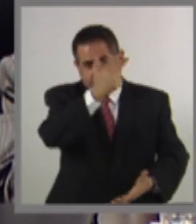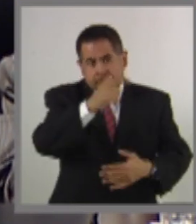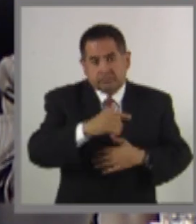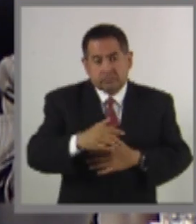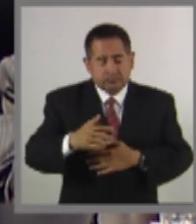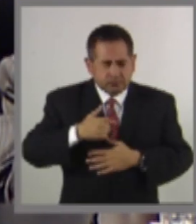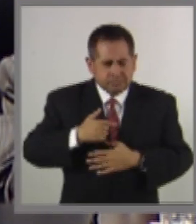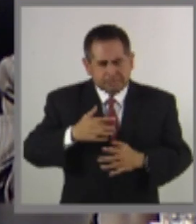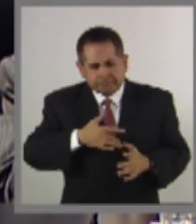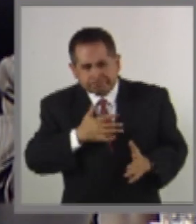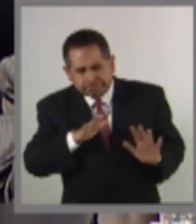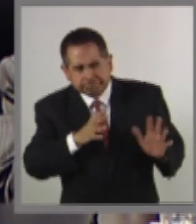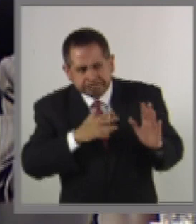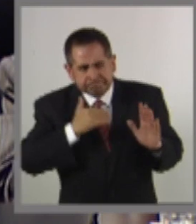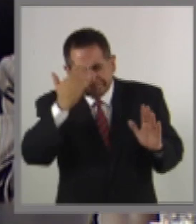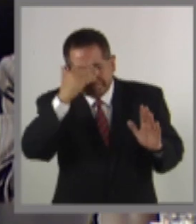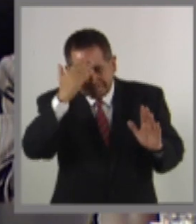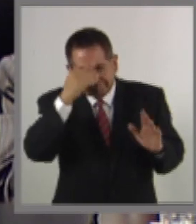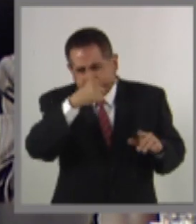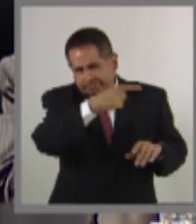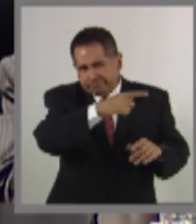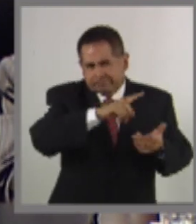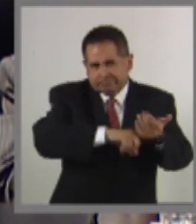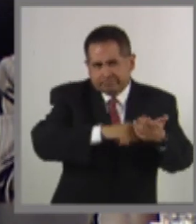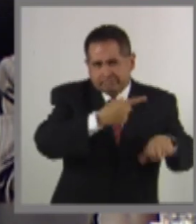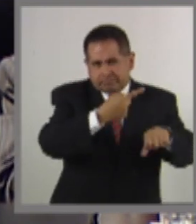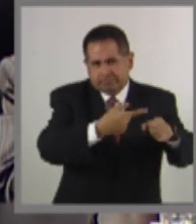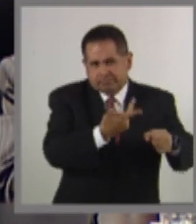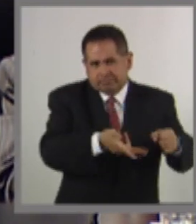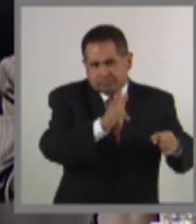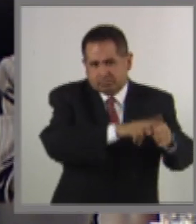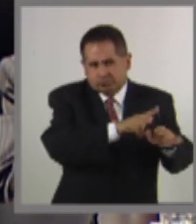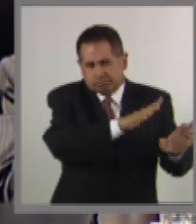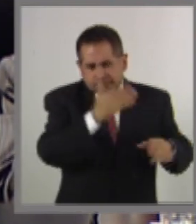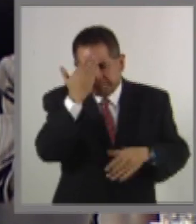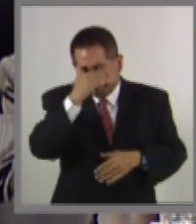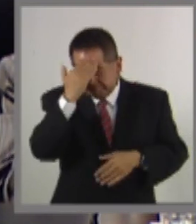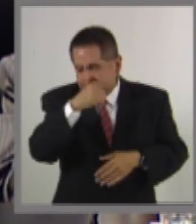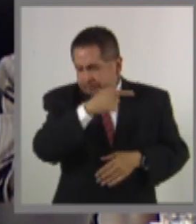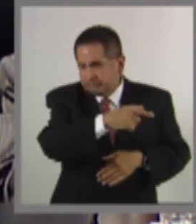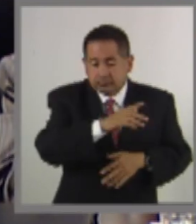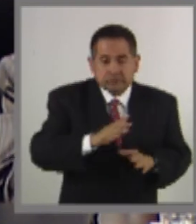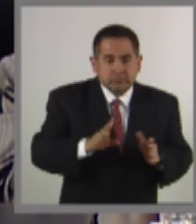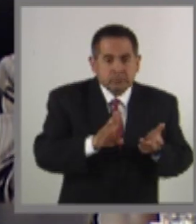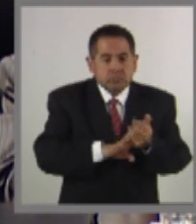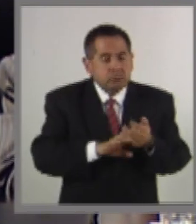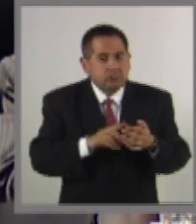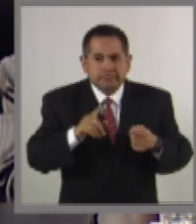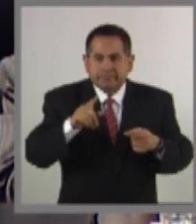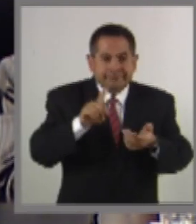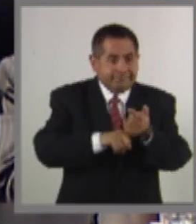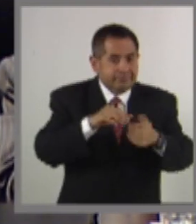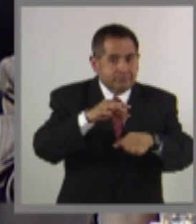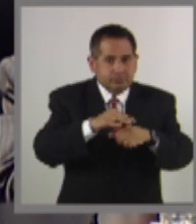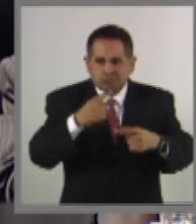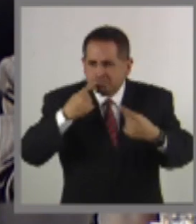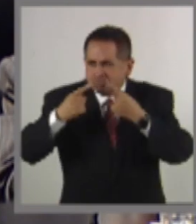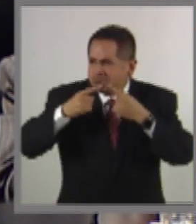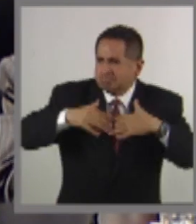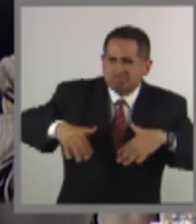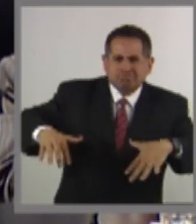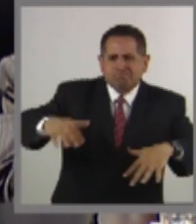medio enterado porque sabía perfectamente en el hospital que estabas. Se estaba discutiendo en este